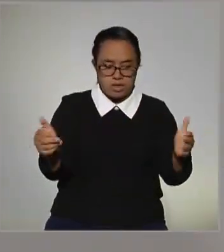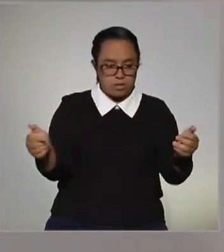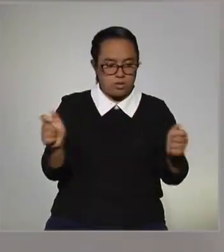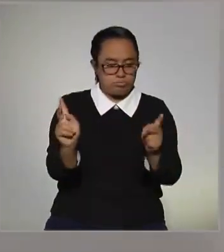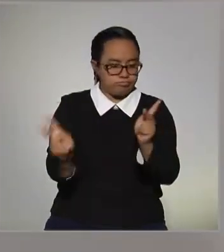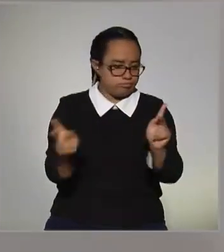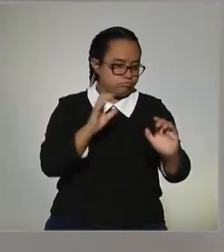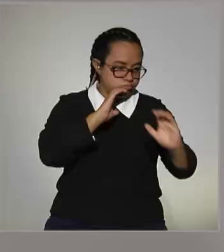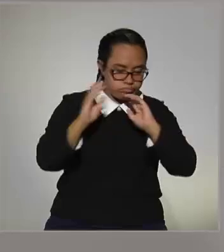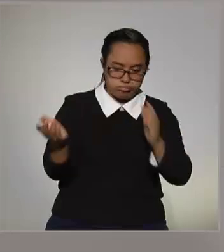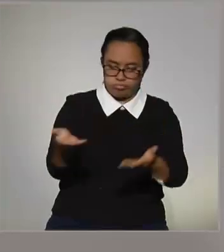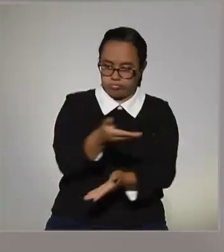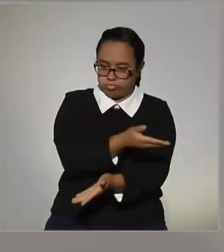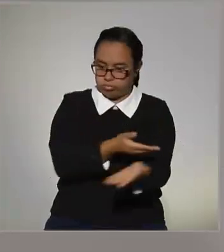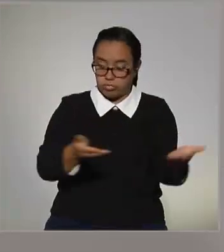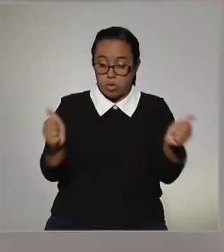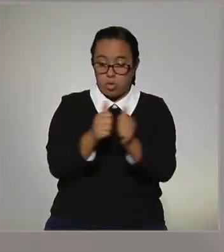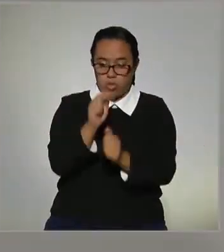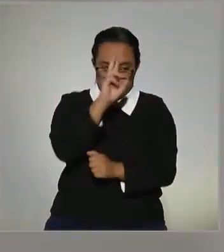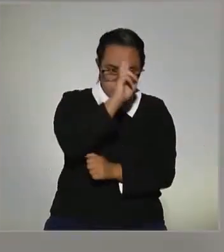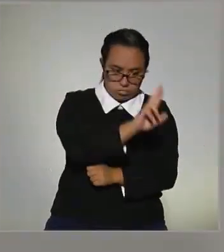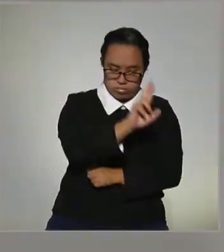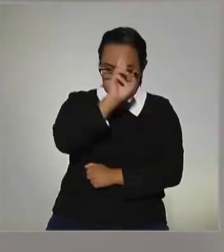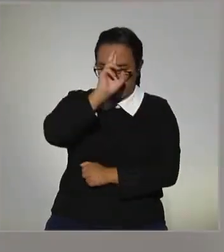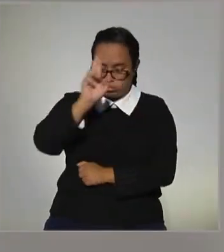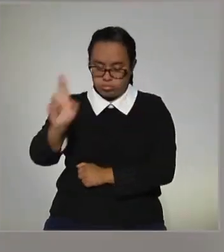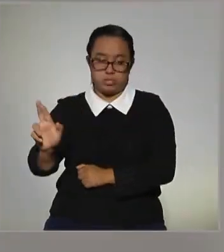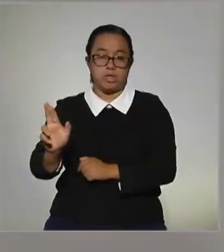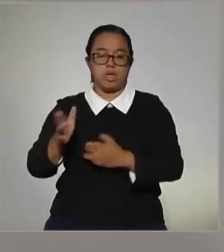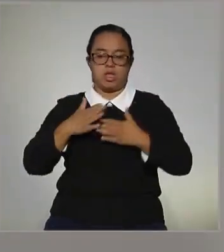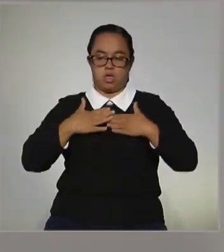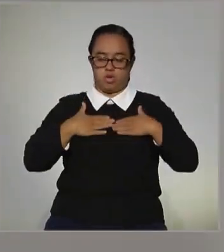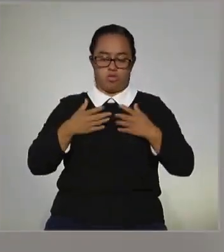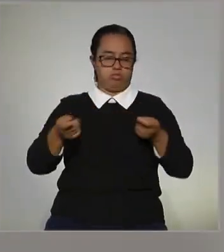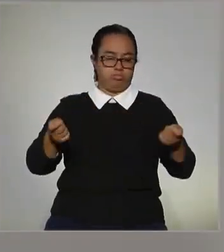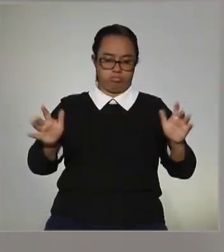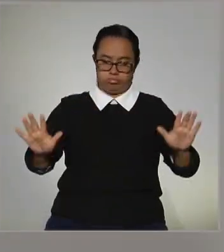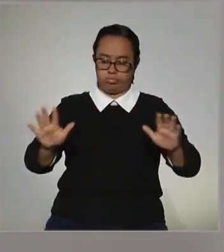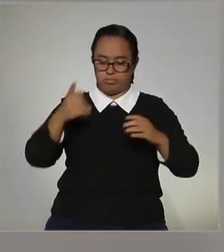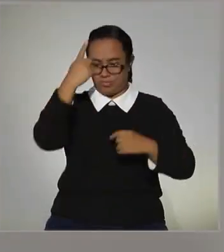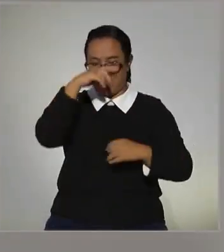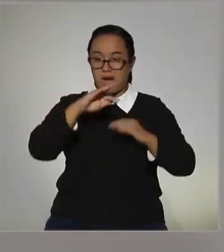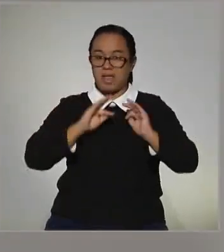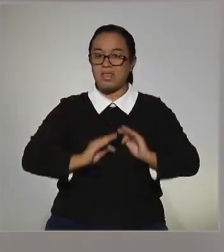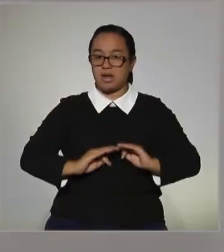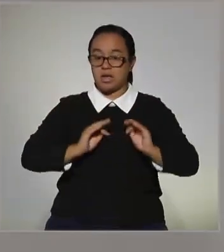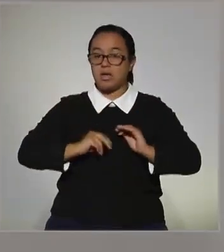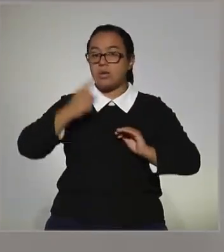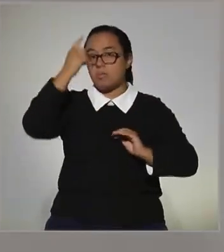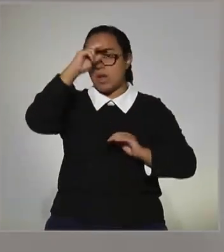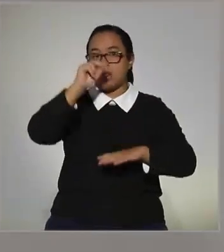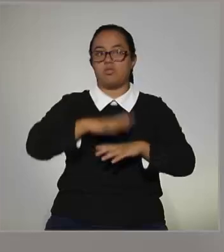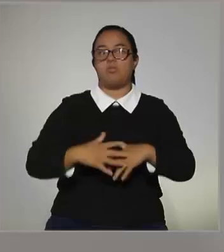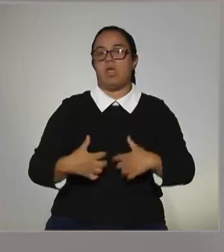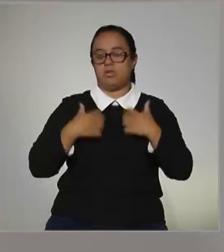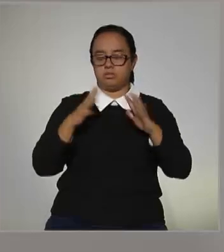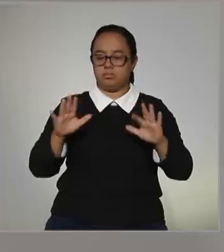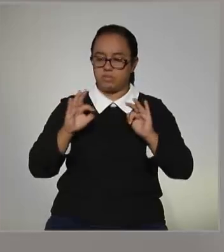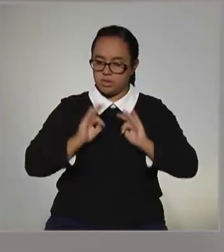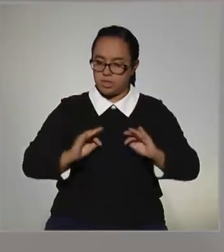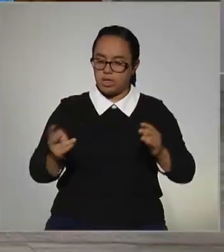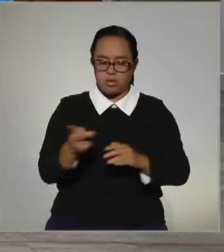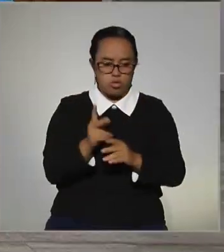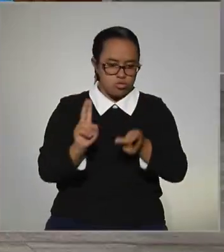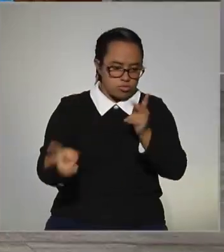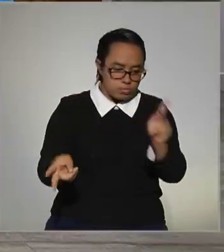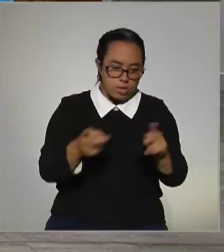partes, ¿no? Y donde cada uno pueda sentirse reconocido respecto de lo que está sintiendo, ¿no? Para poder de alguna manera encontrar una solución